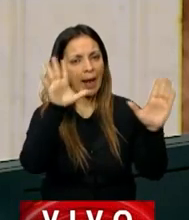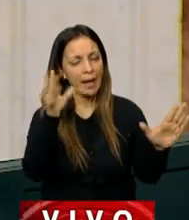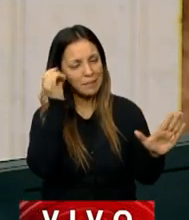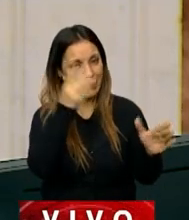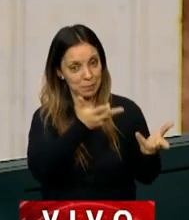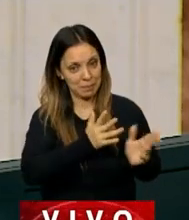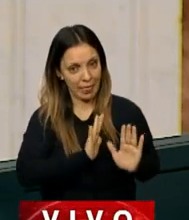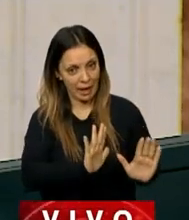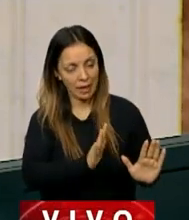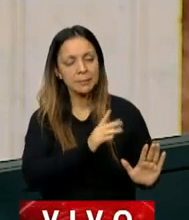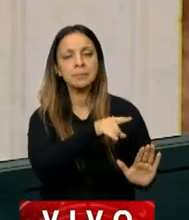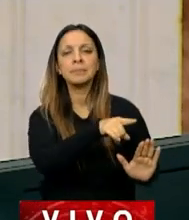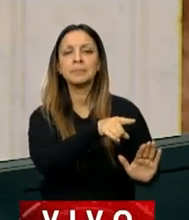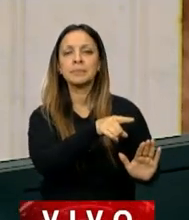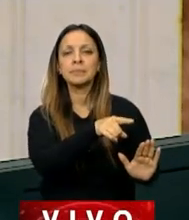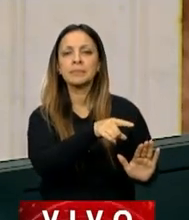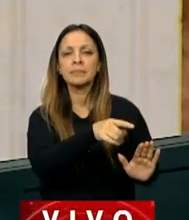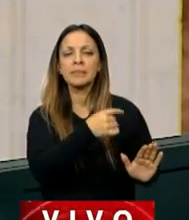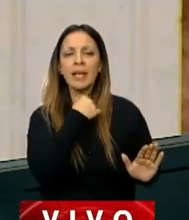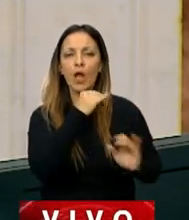diputado Ferraro. Sí.